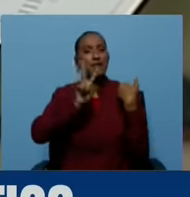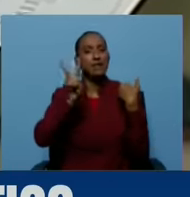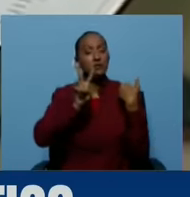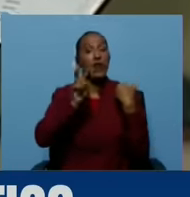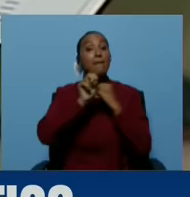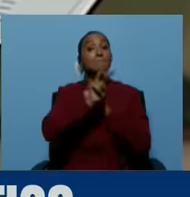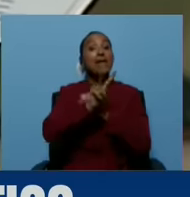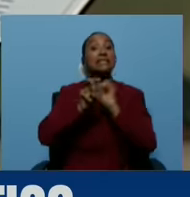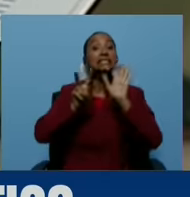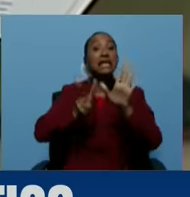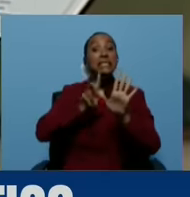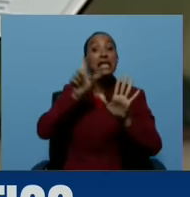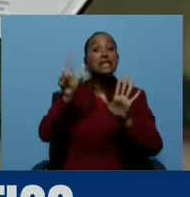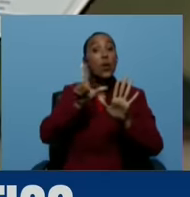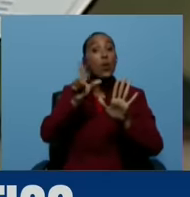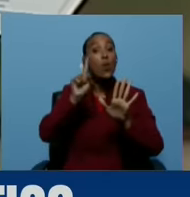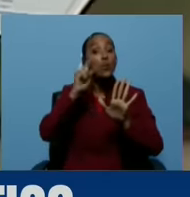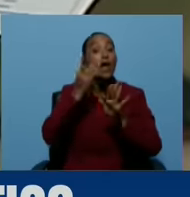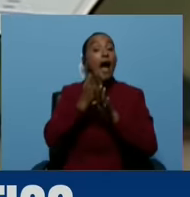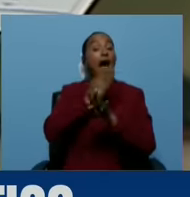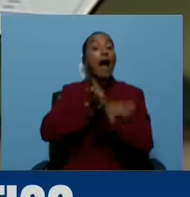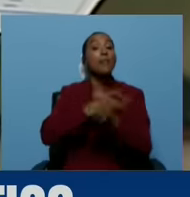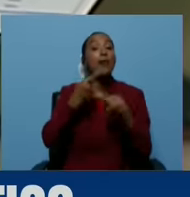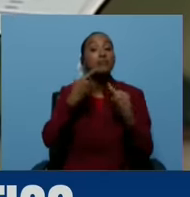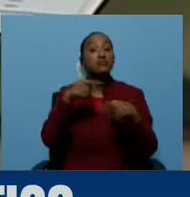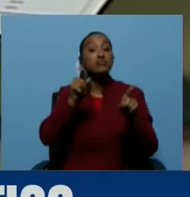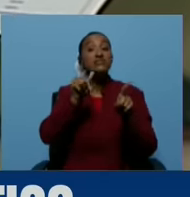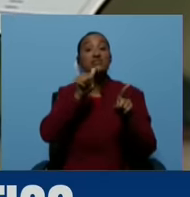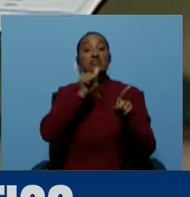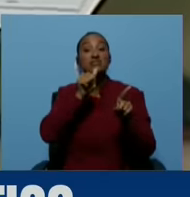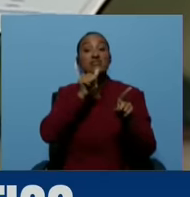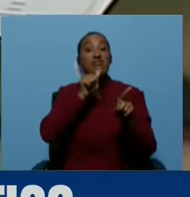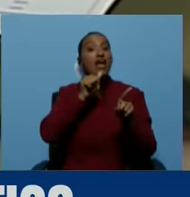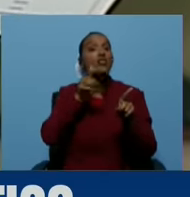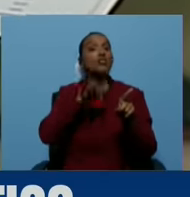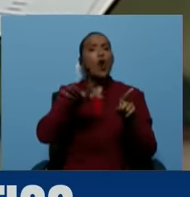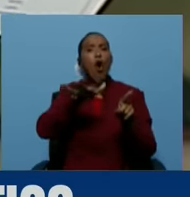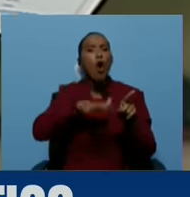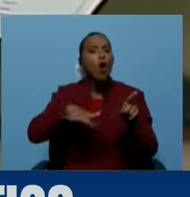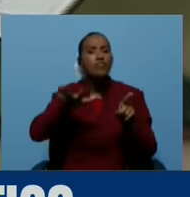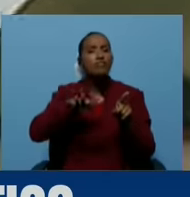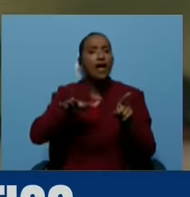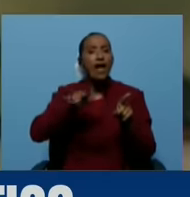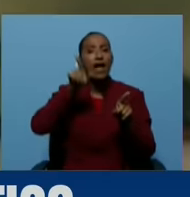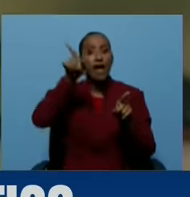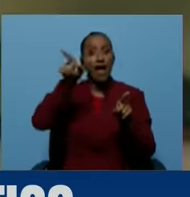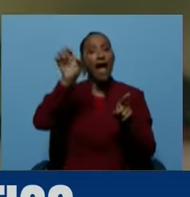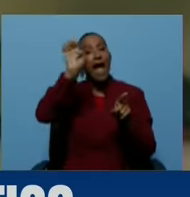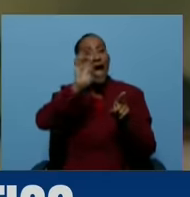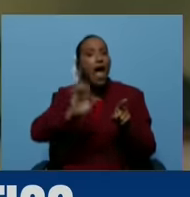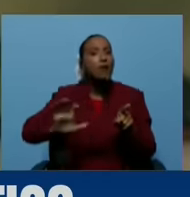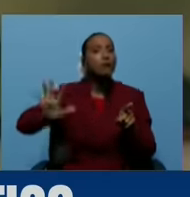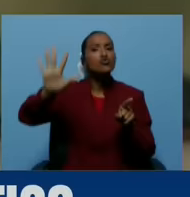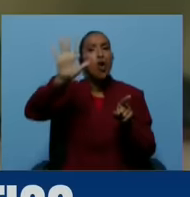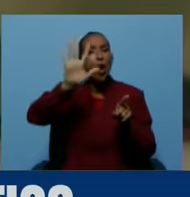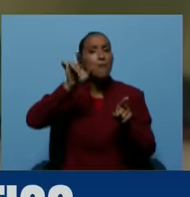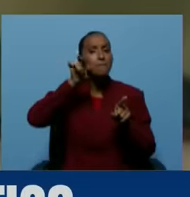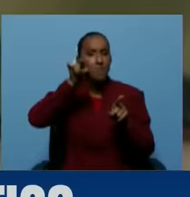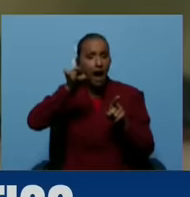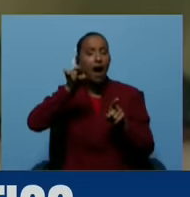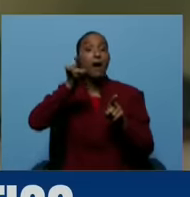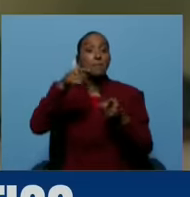27 de julio, registrado en una empresa ubicada en el Reino Unido, un dominio donde ellos iban a